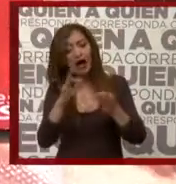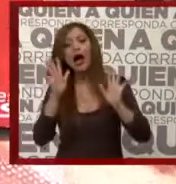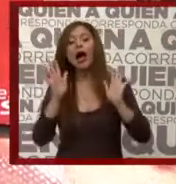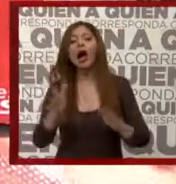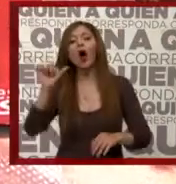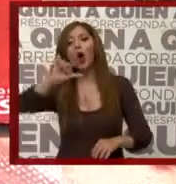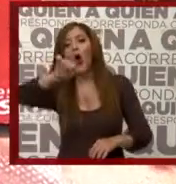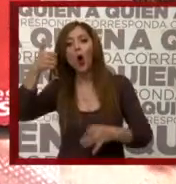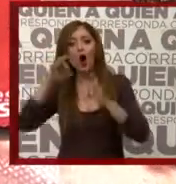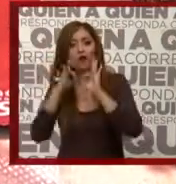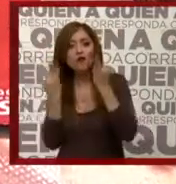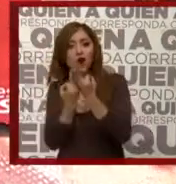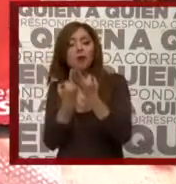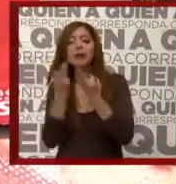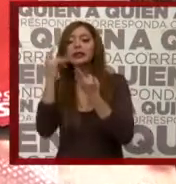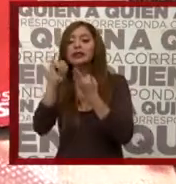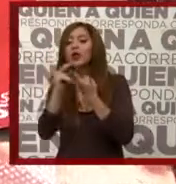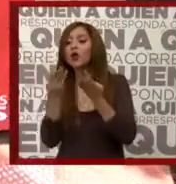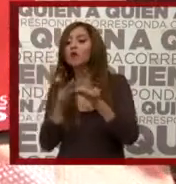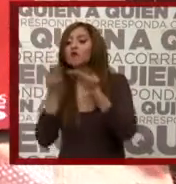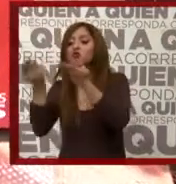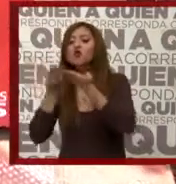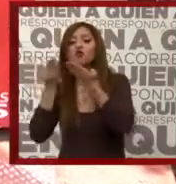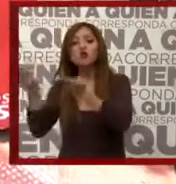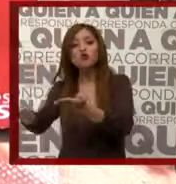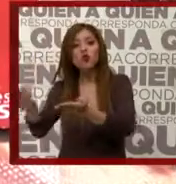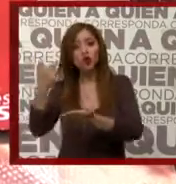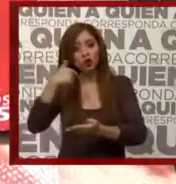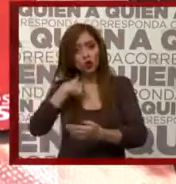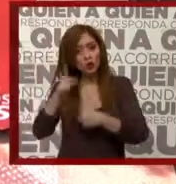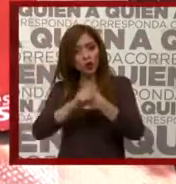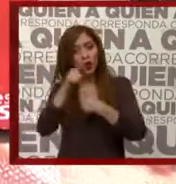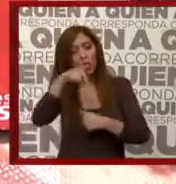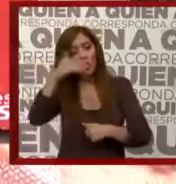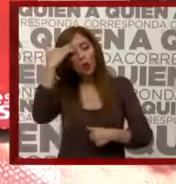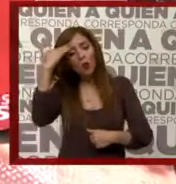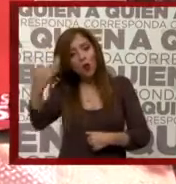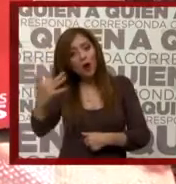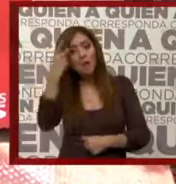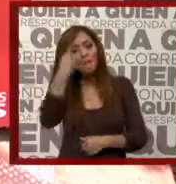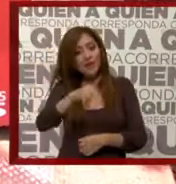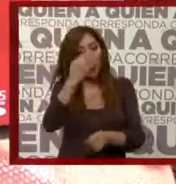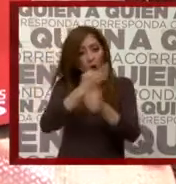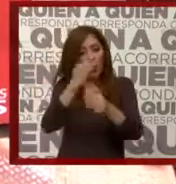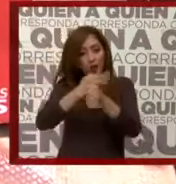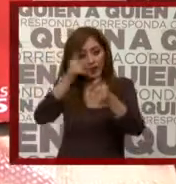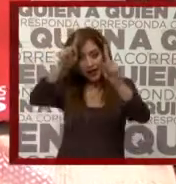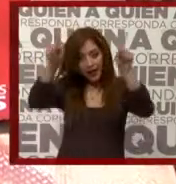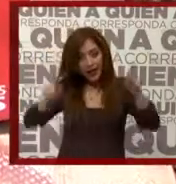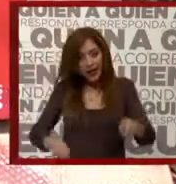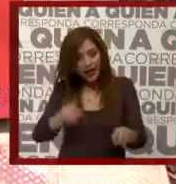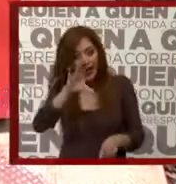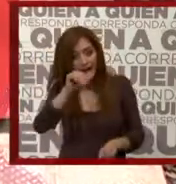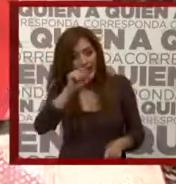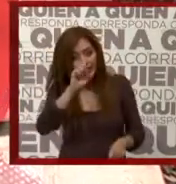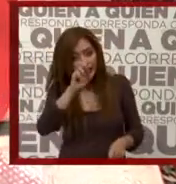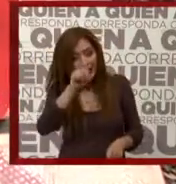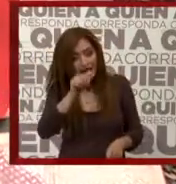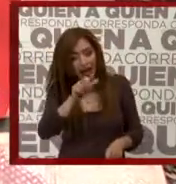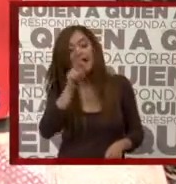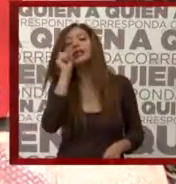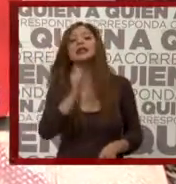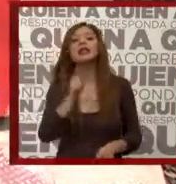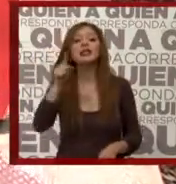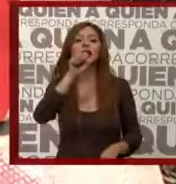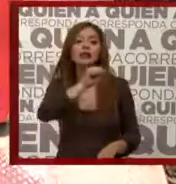canales, pero vaya usted a saber si llegan, no los demerito, porque a lo mejor son más tardados que este. Pero esta caseta, esta área de la